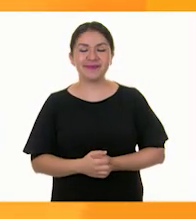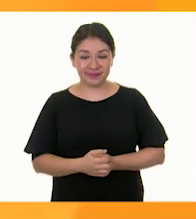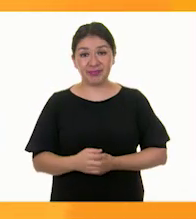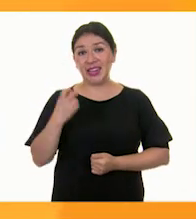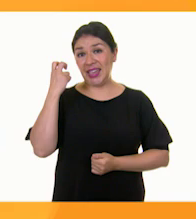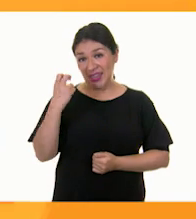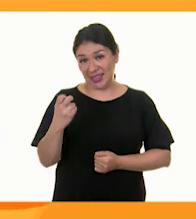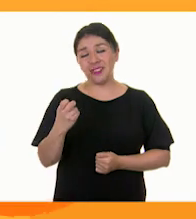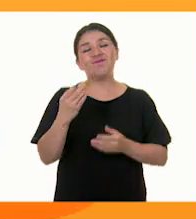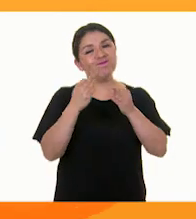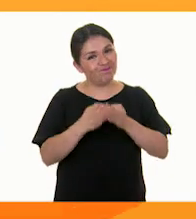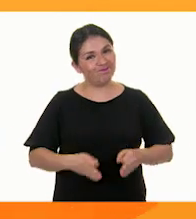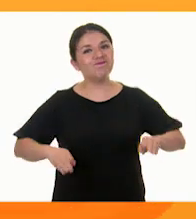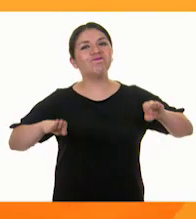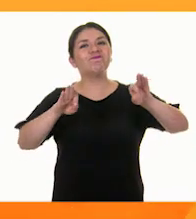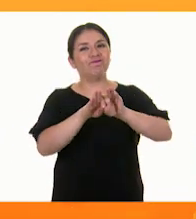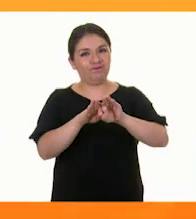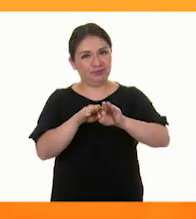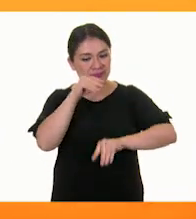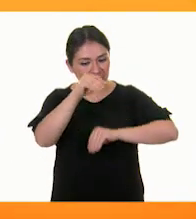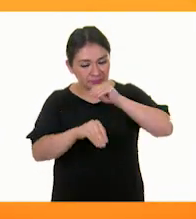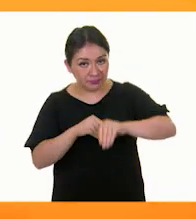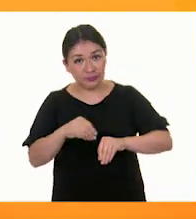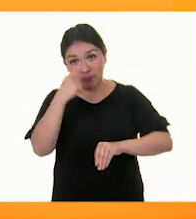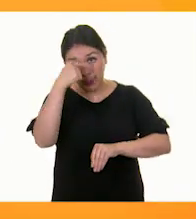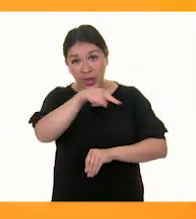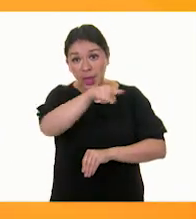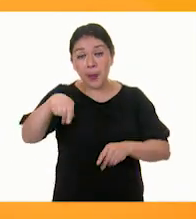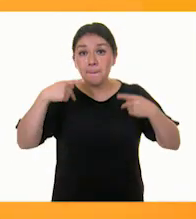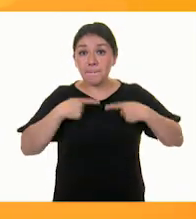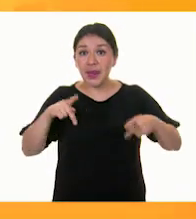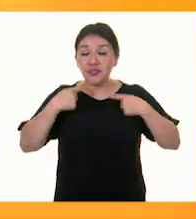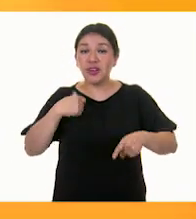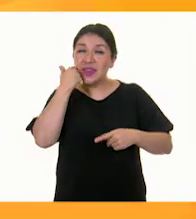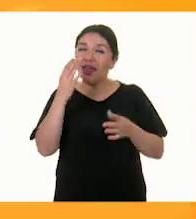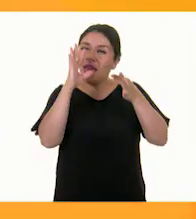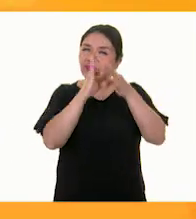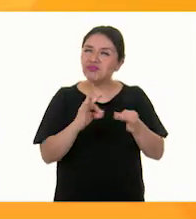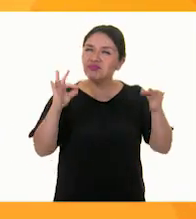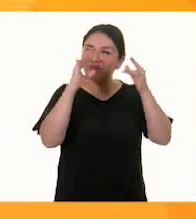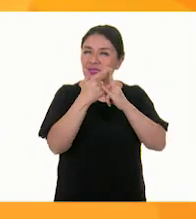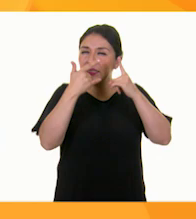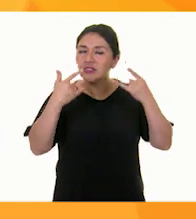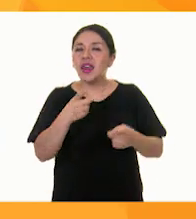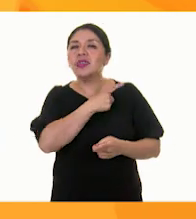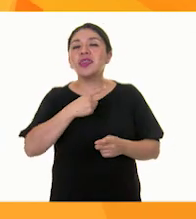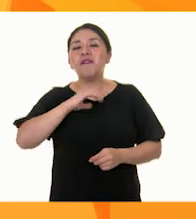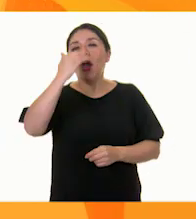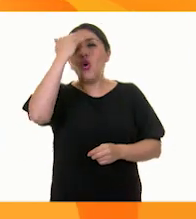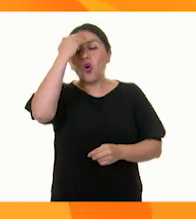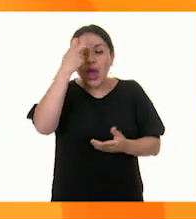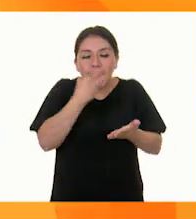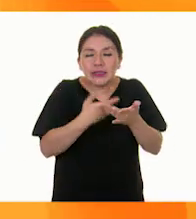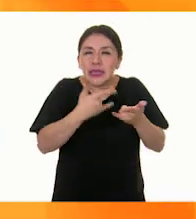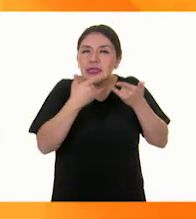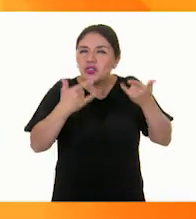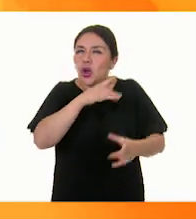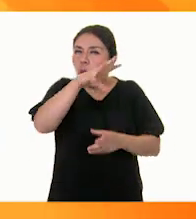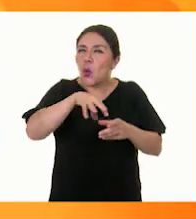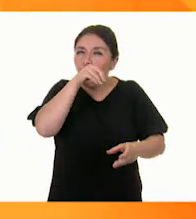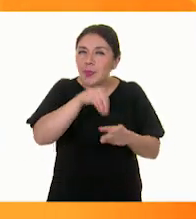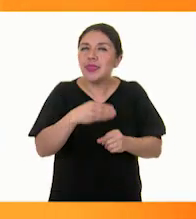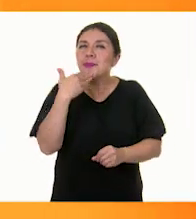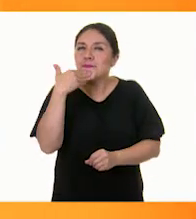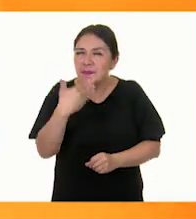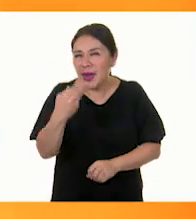Es un ingrediente muy importante. Las narradoras y narradores deben conocer muy bien la historia o el cuento.